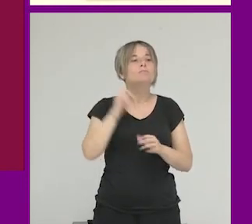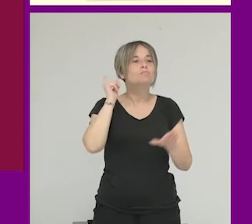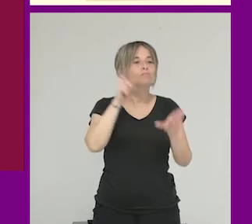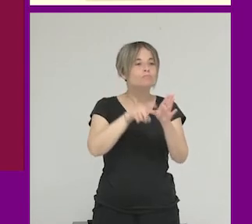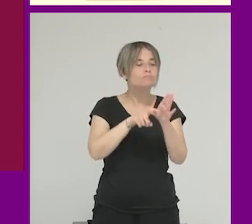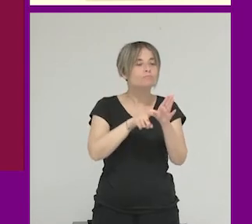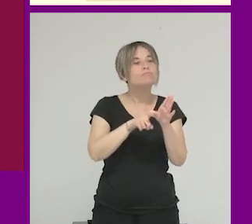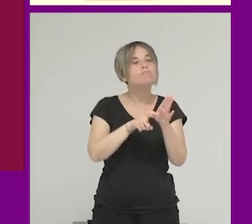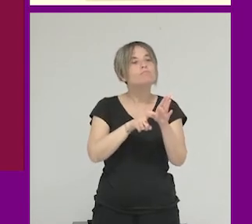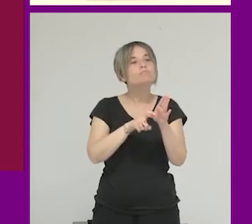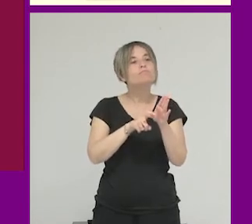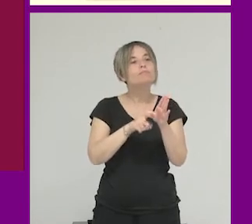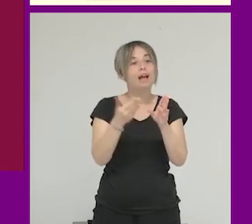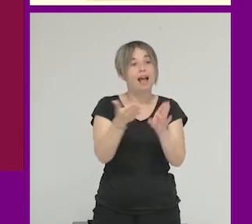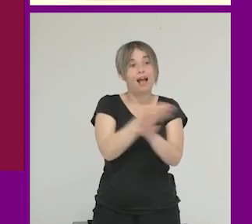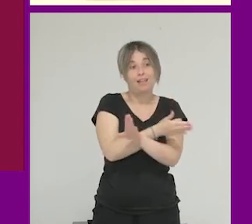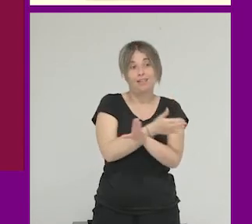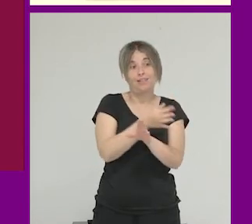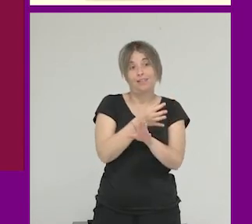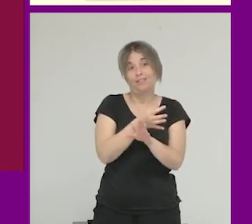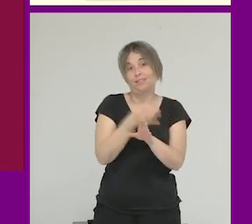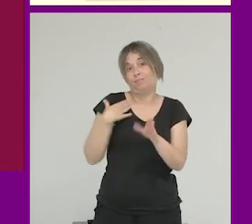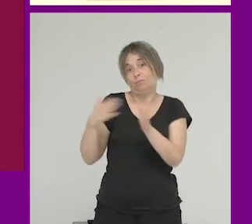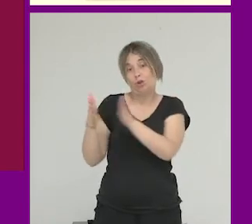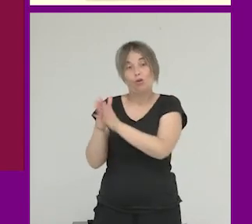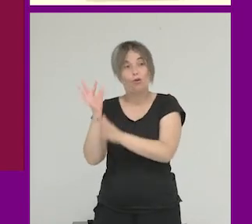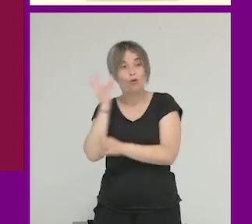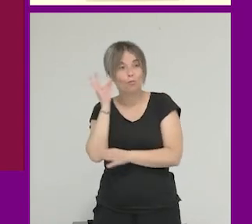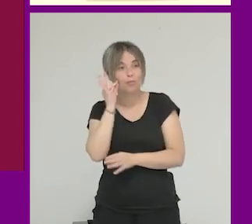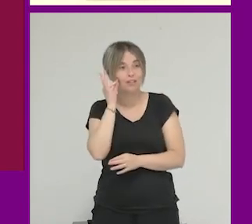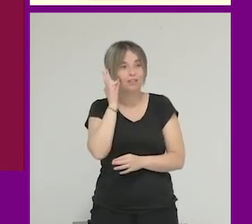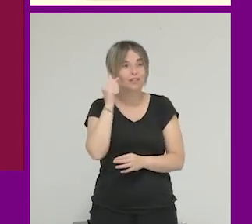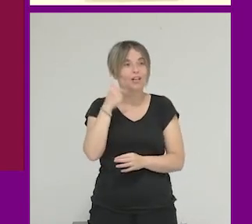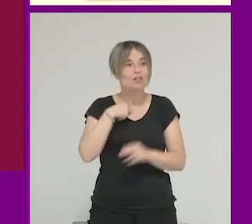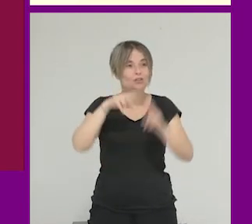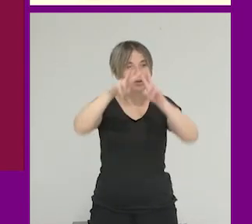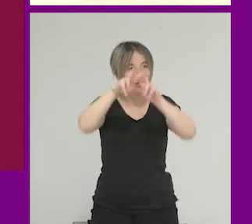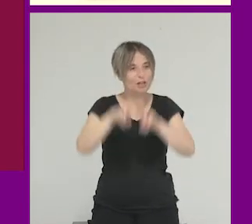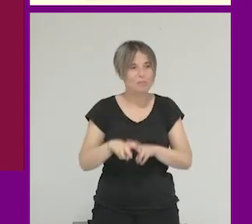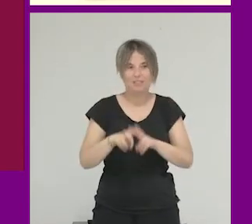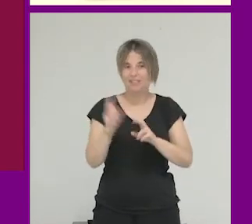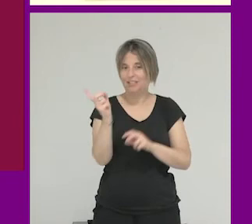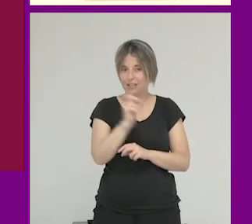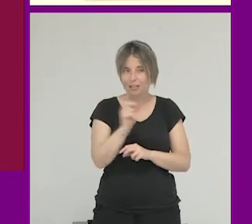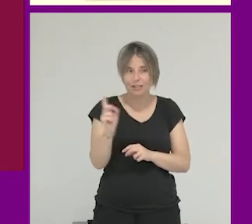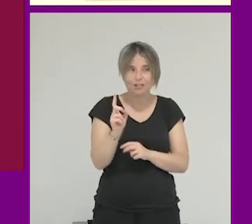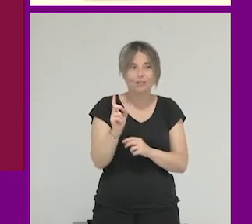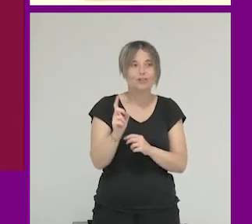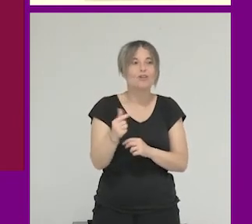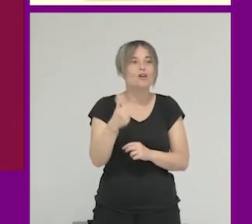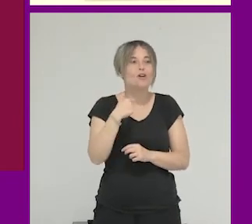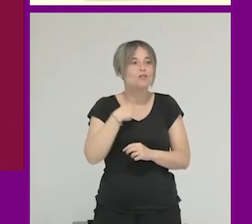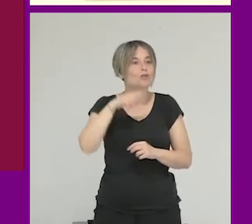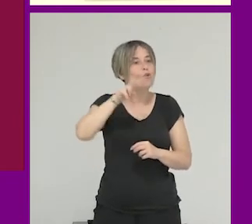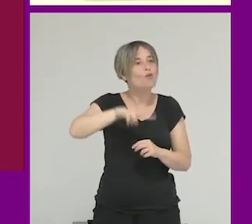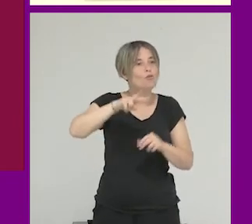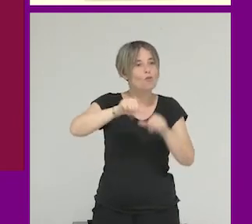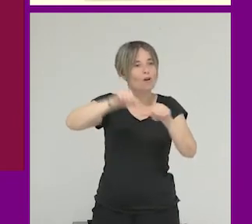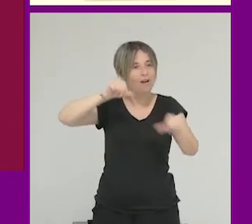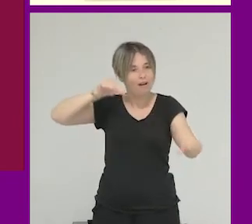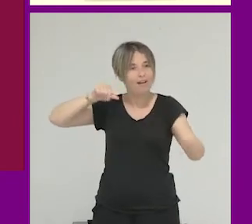eta lehen hitzarek esan duen moduan ez naiz ikerlaria, ez dut sekula ez ikertu egin